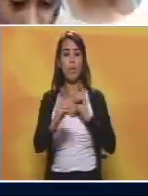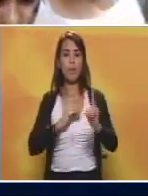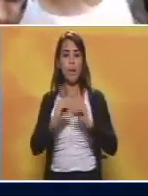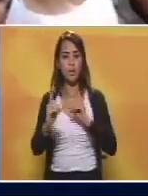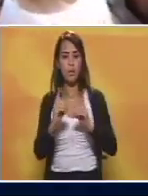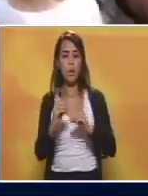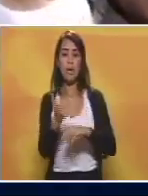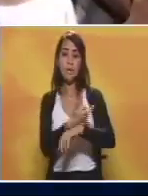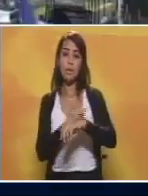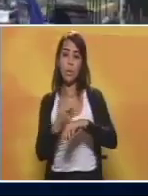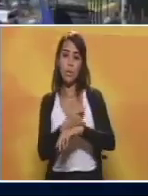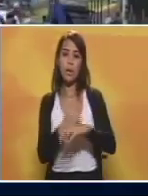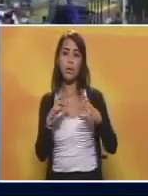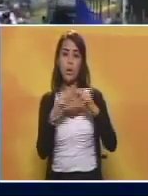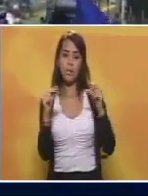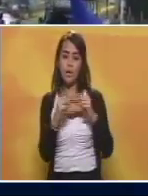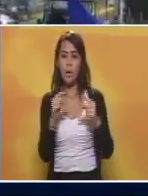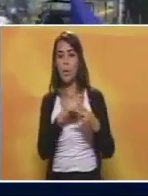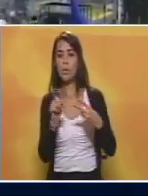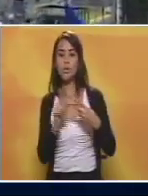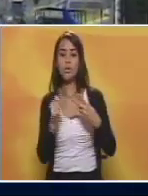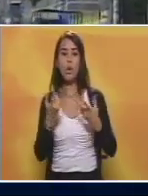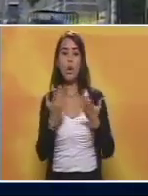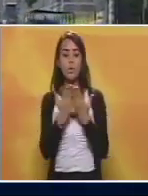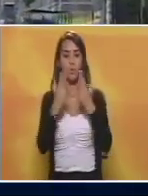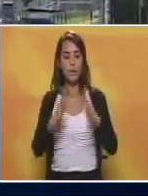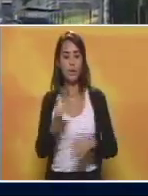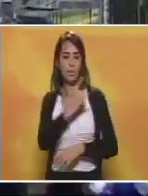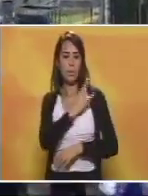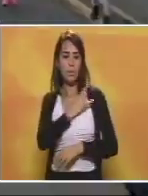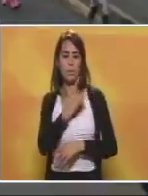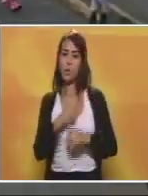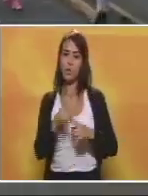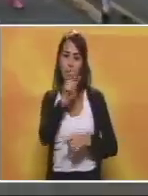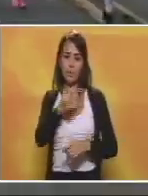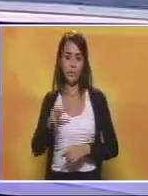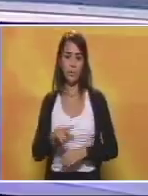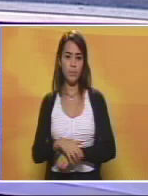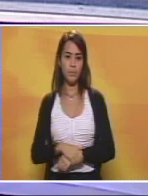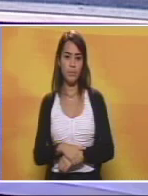entre el gobierno daniel ortega con los universitarios y la sociedad civil